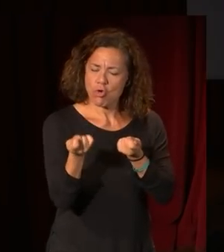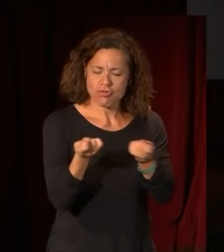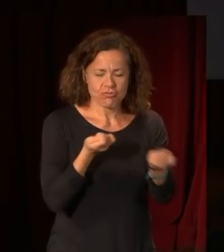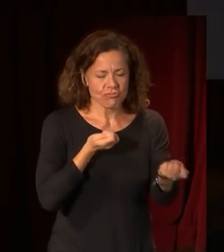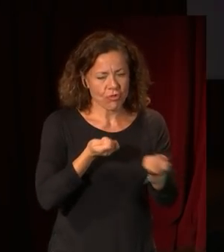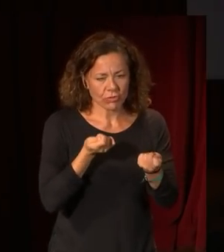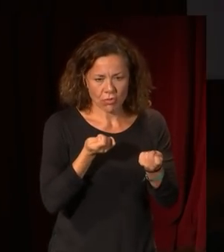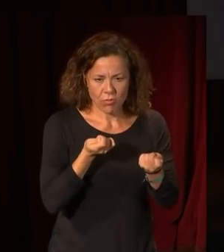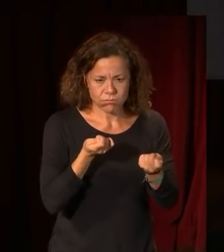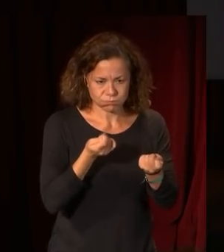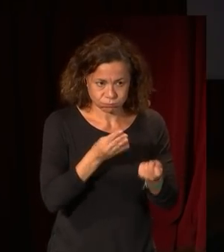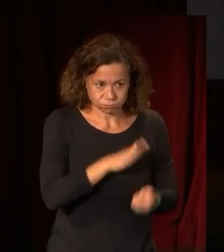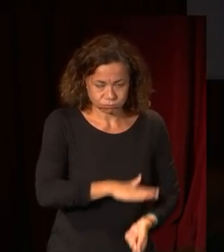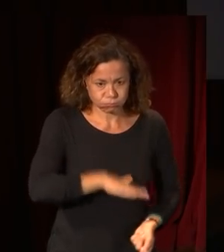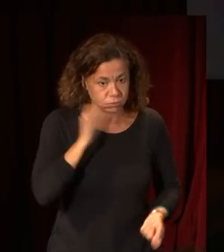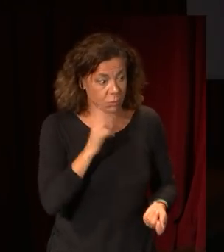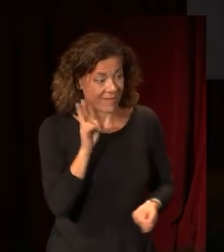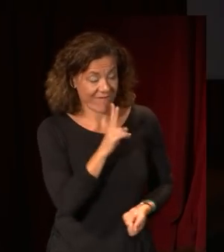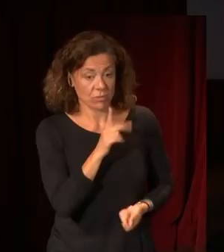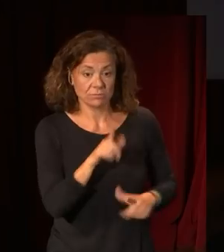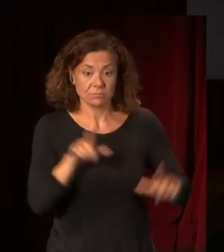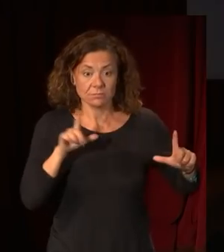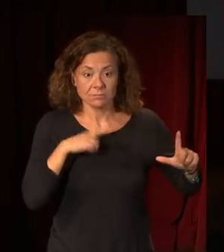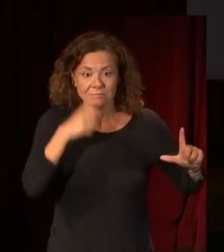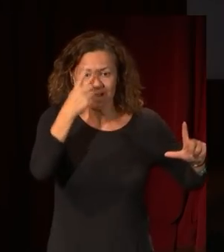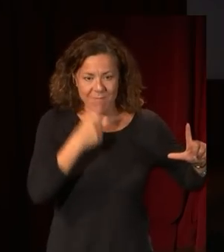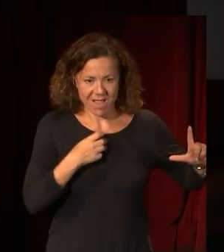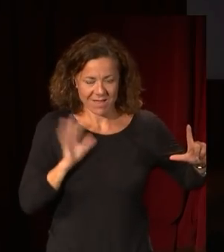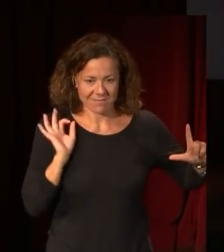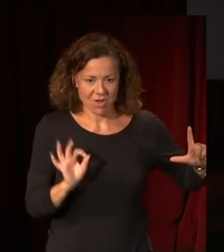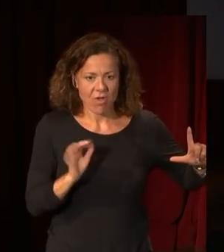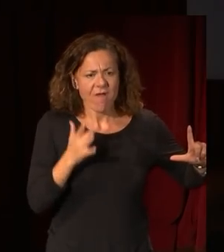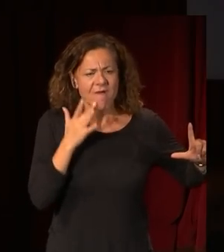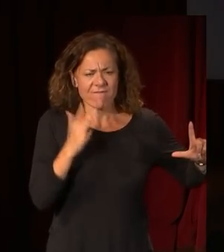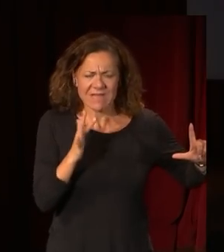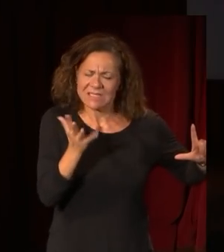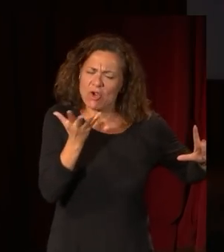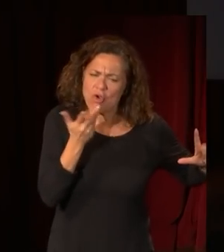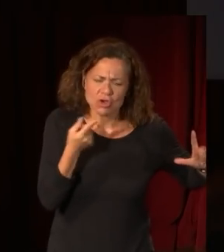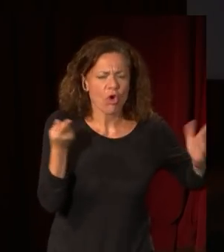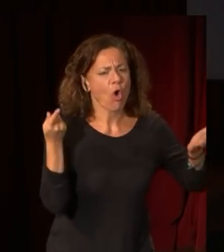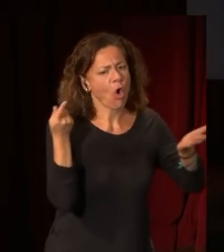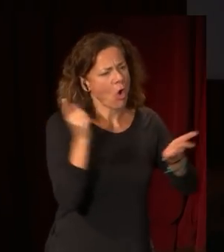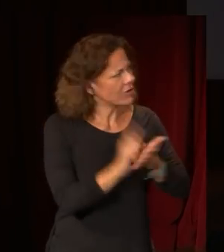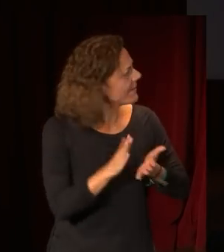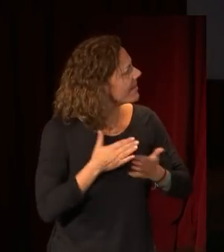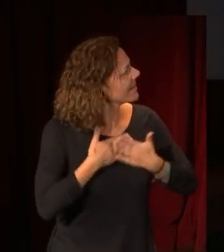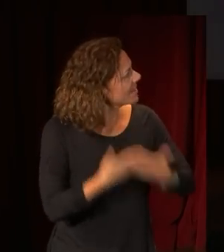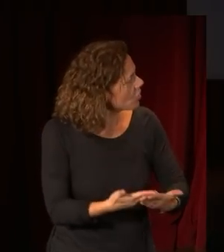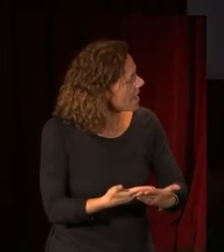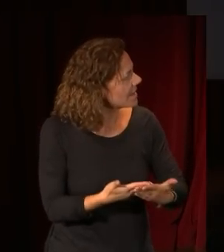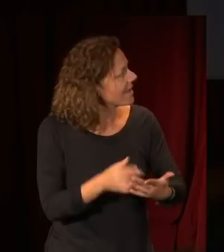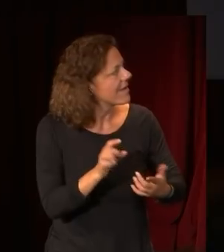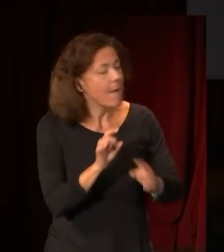amplia porque vemos esta imagen de nuevo con esta brillante cromática otra vez la figura del donante muy parecida